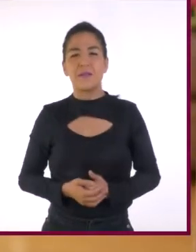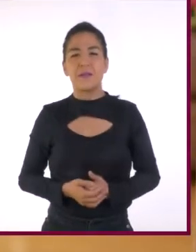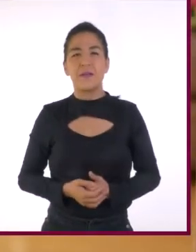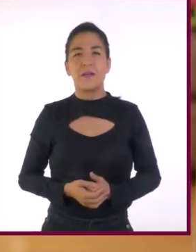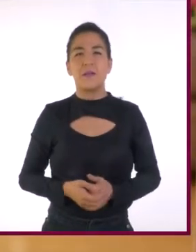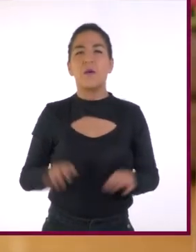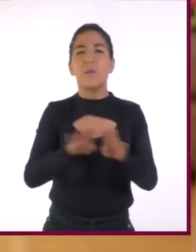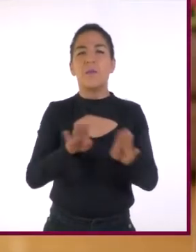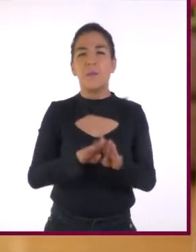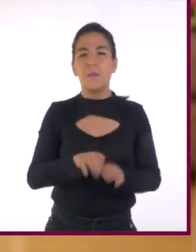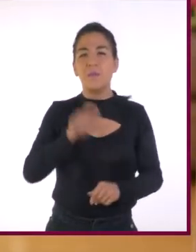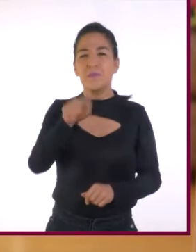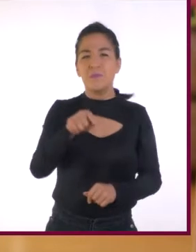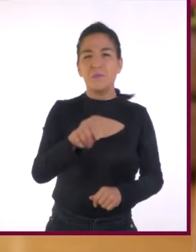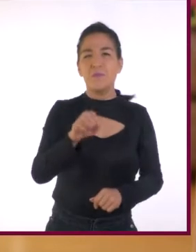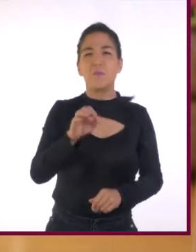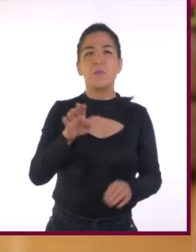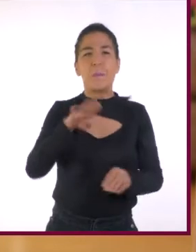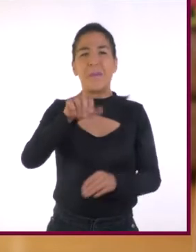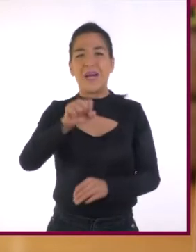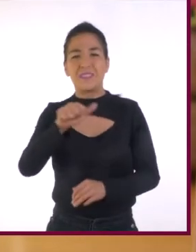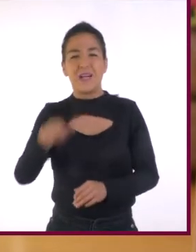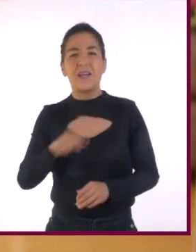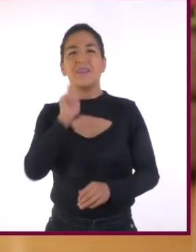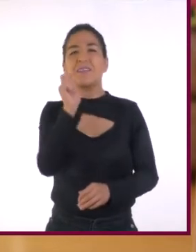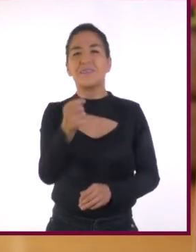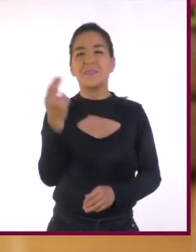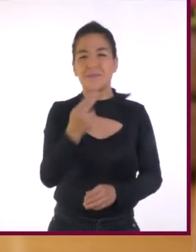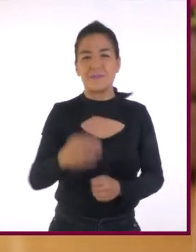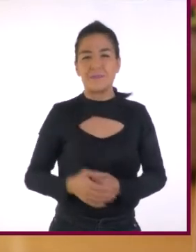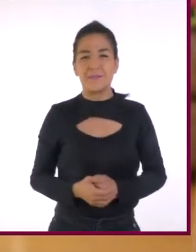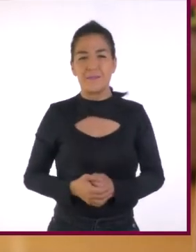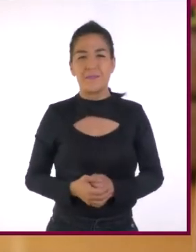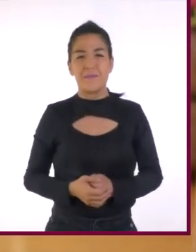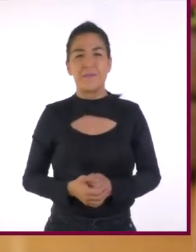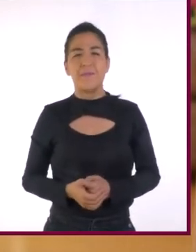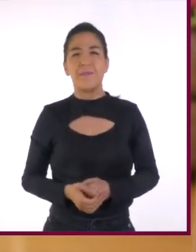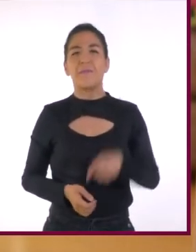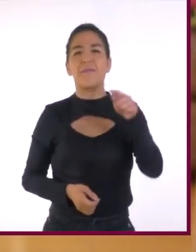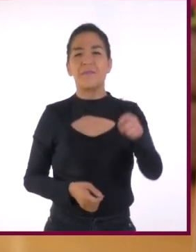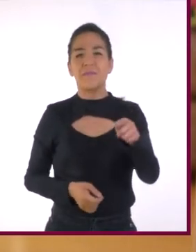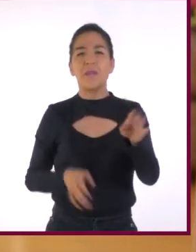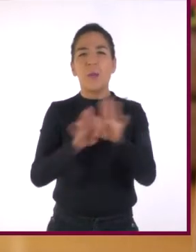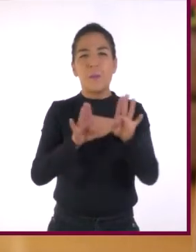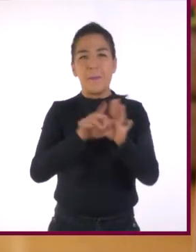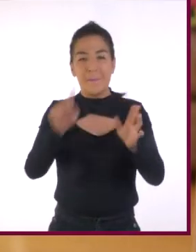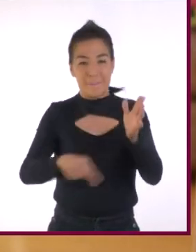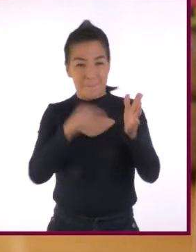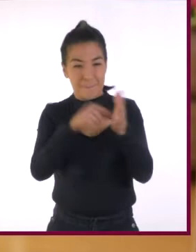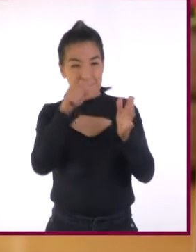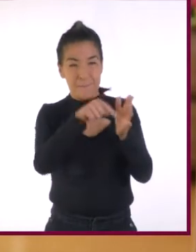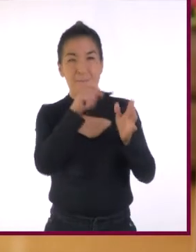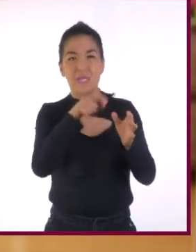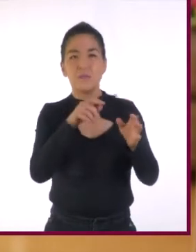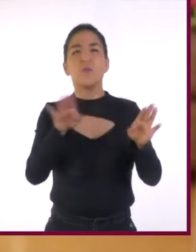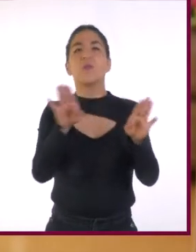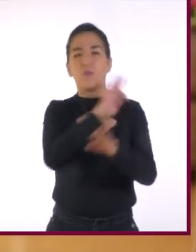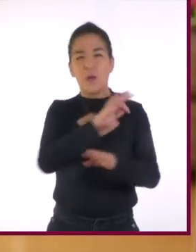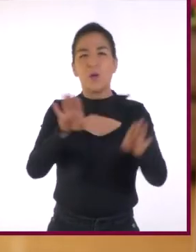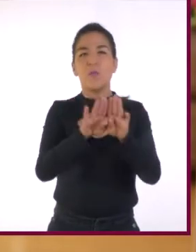una parte del edificio que está completamente volando. Esos son los ejemplos que se me ocurren, pero caminar, pararse, todo eso